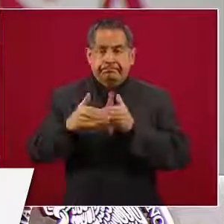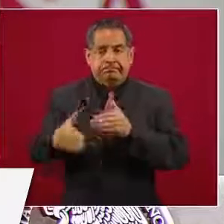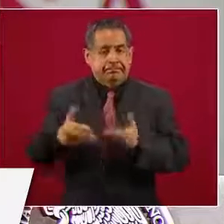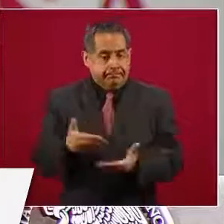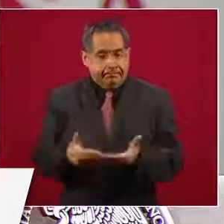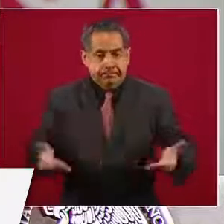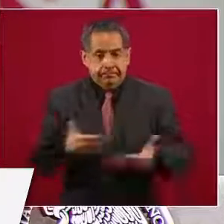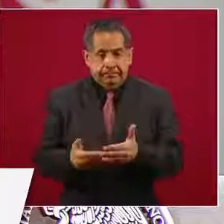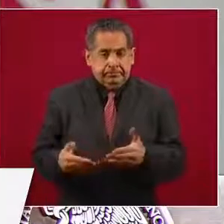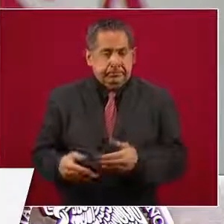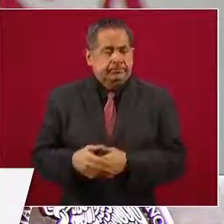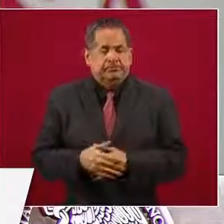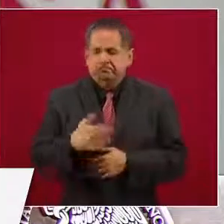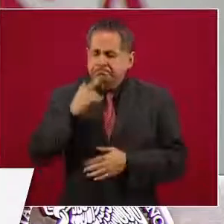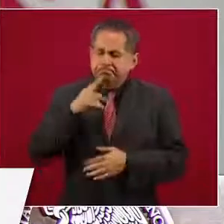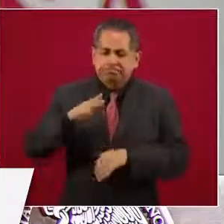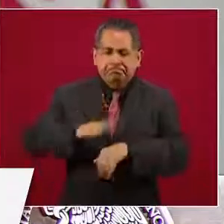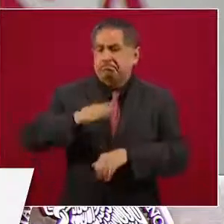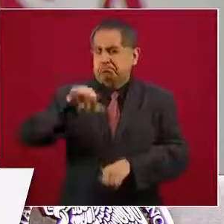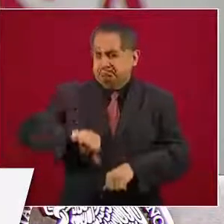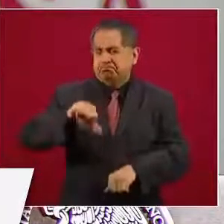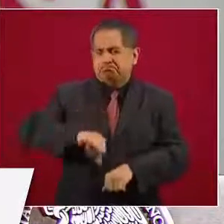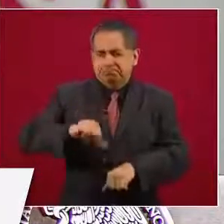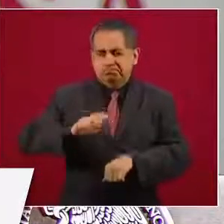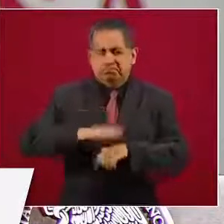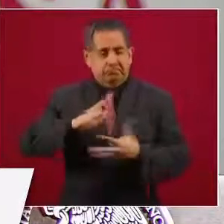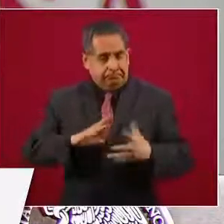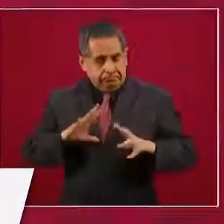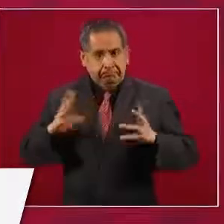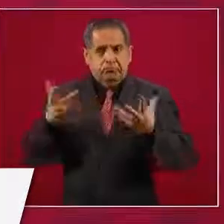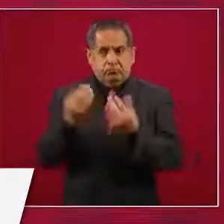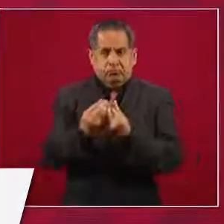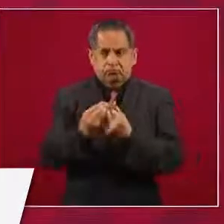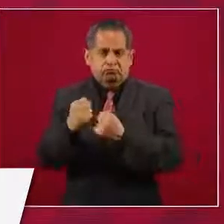hoy más que siempre les puedo decir que juntos